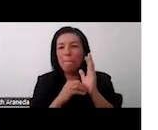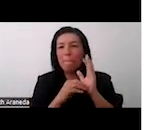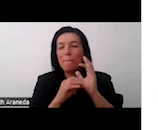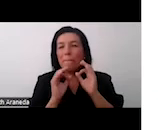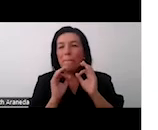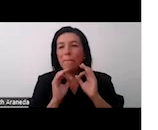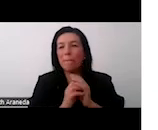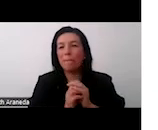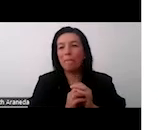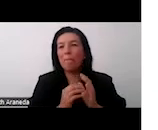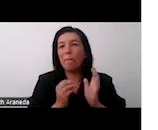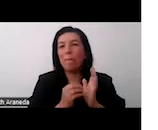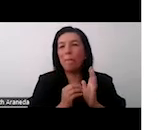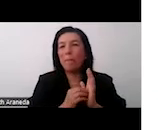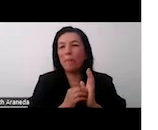em,